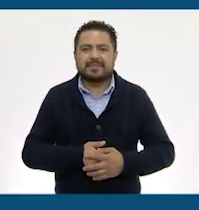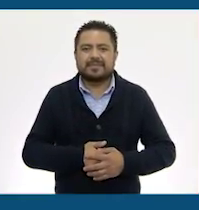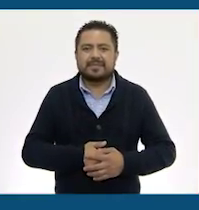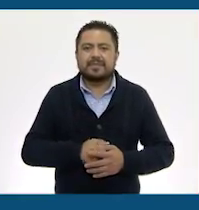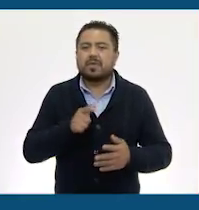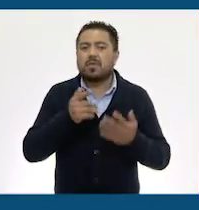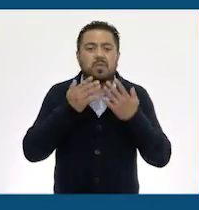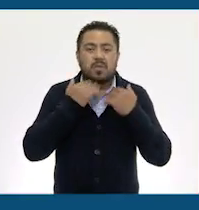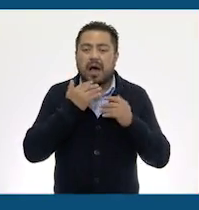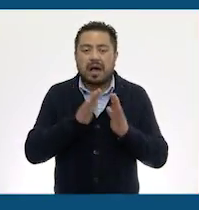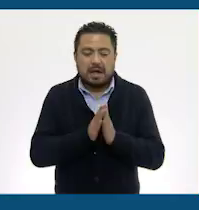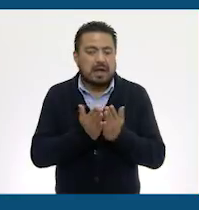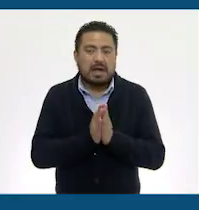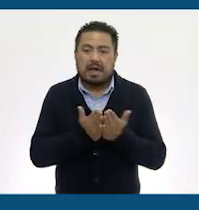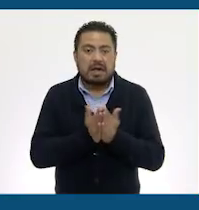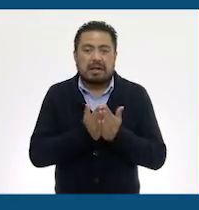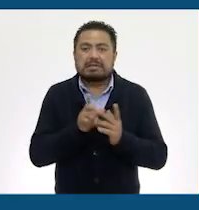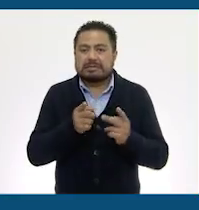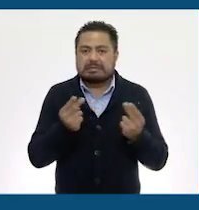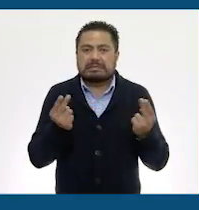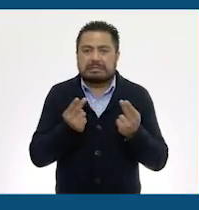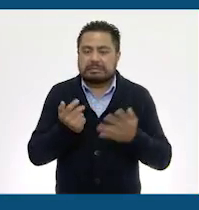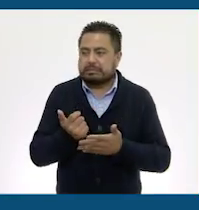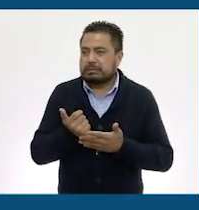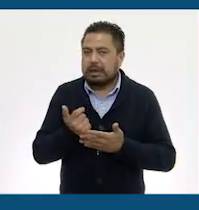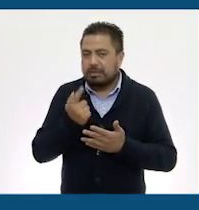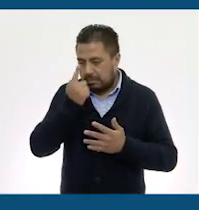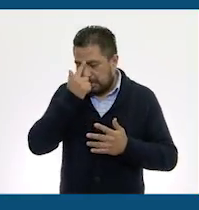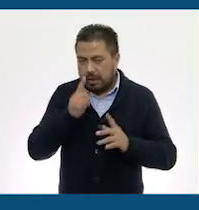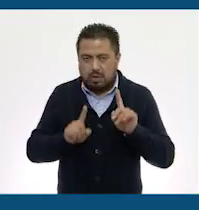Si no tienes el libro de texto o necesitas